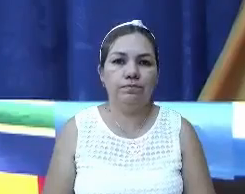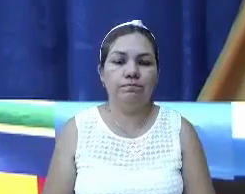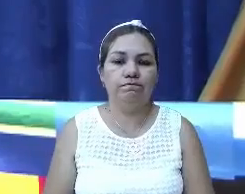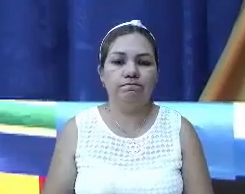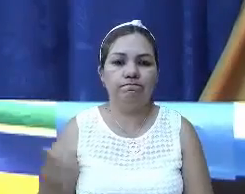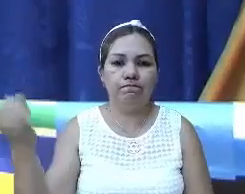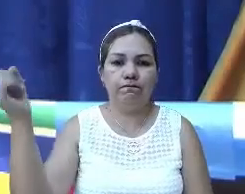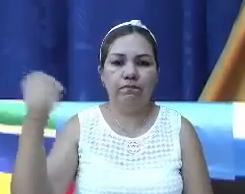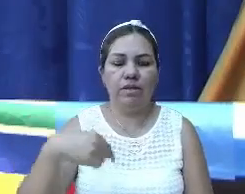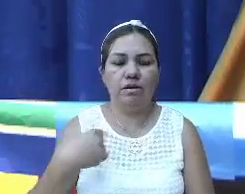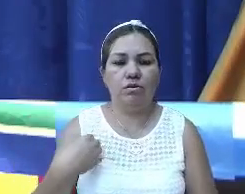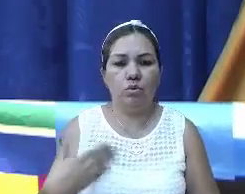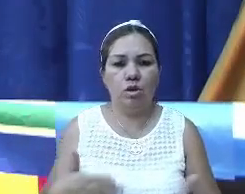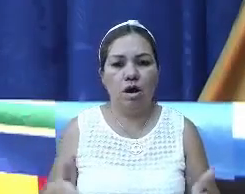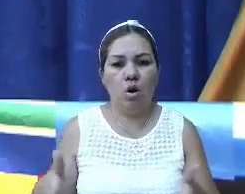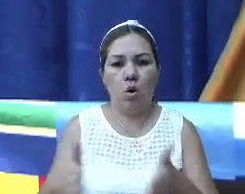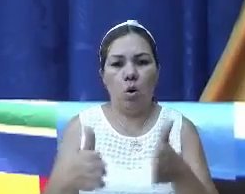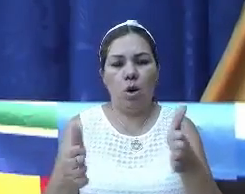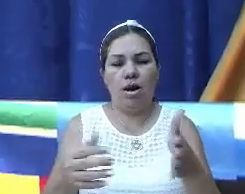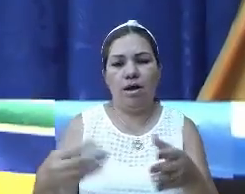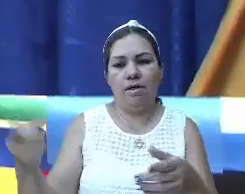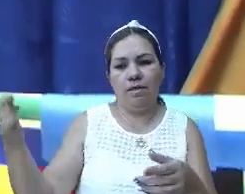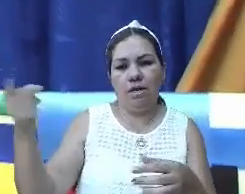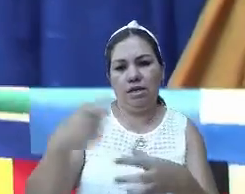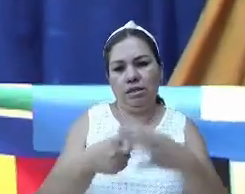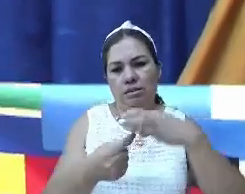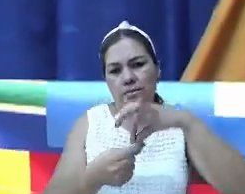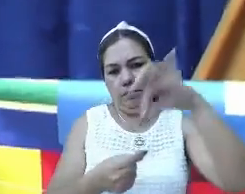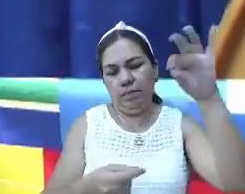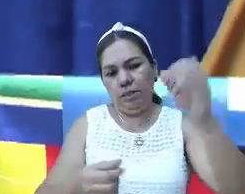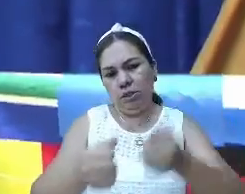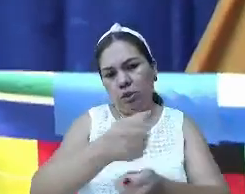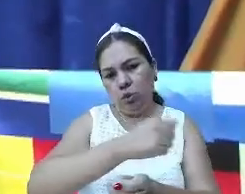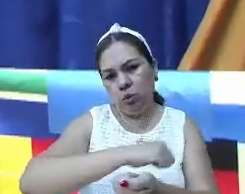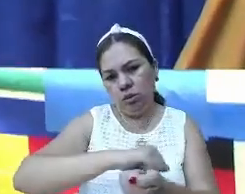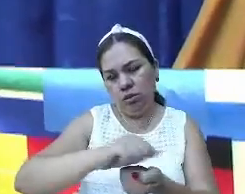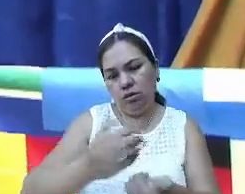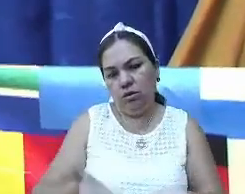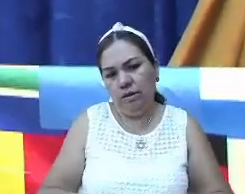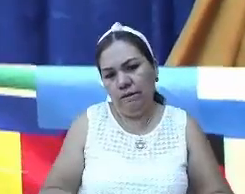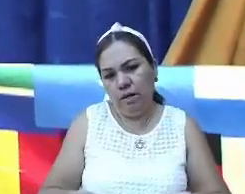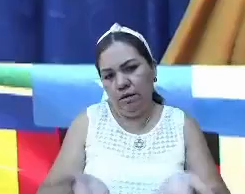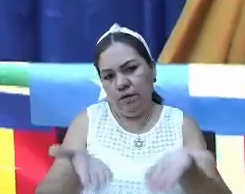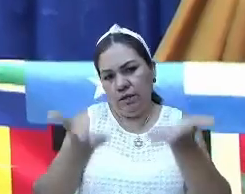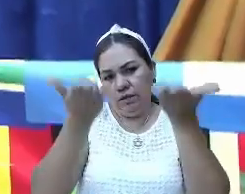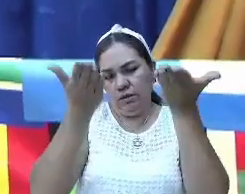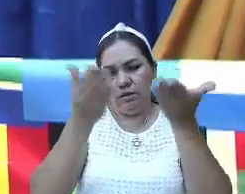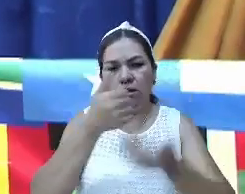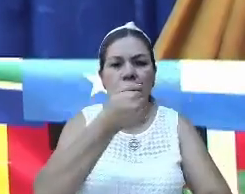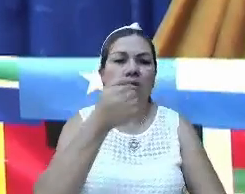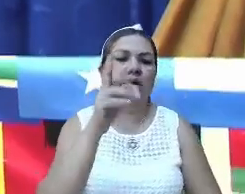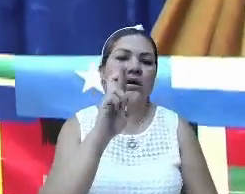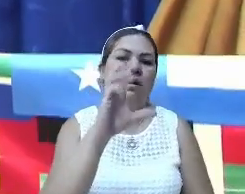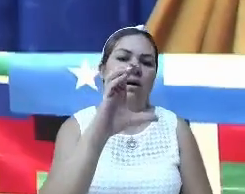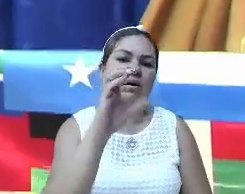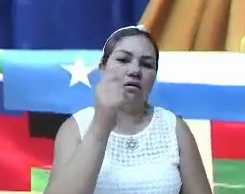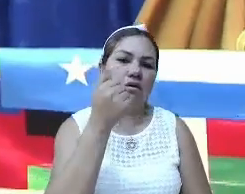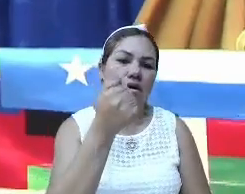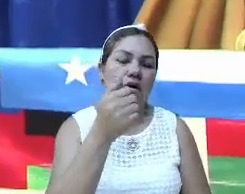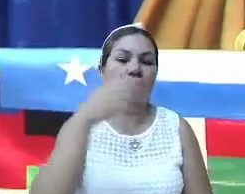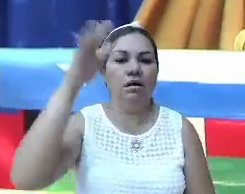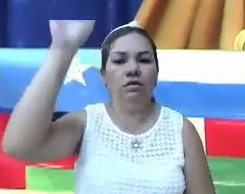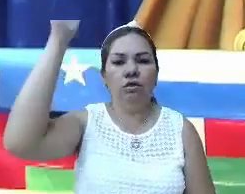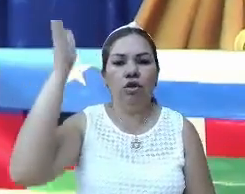va a venir una olada de mi Espíritu Santo que va a levantar el arca. Dios va a levantar tu